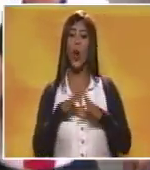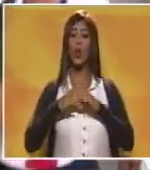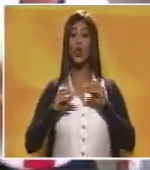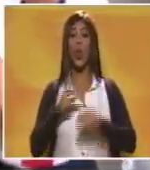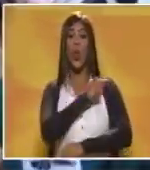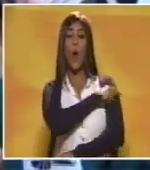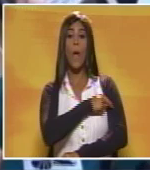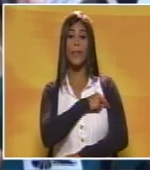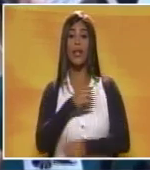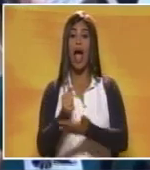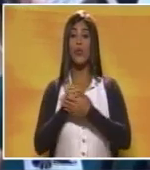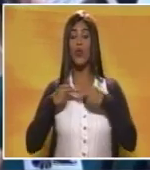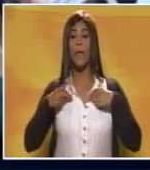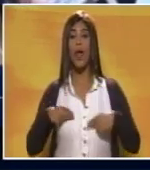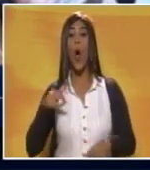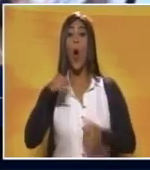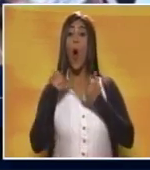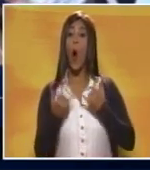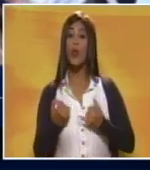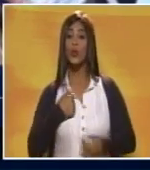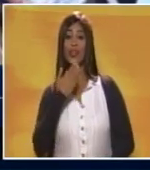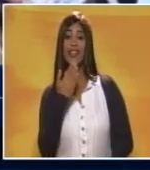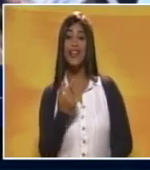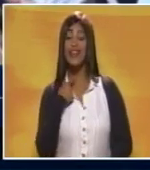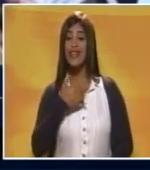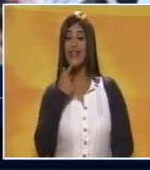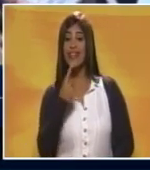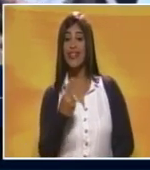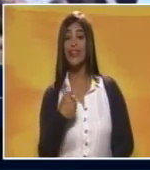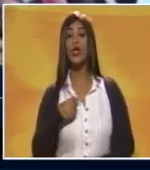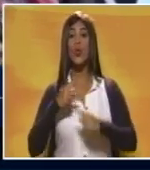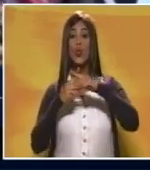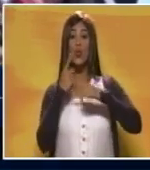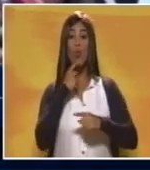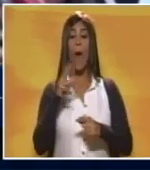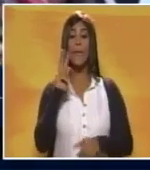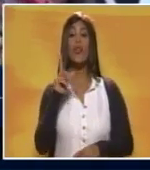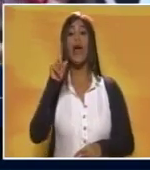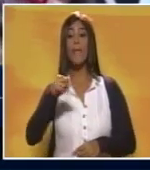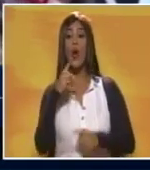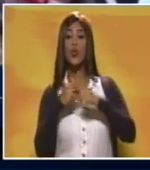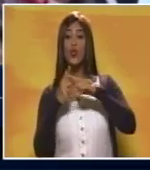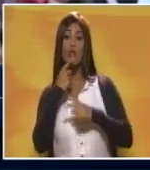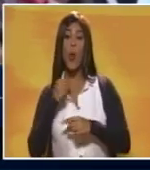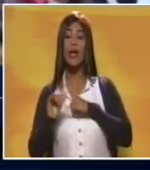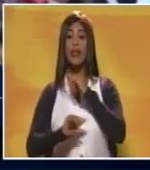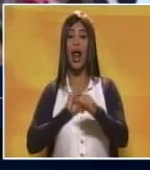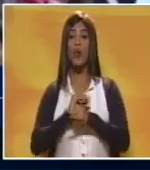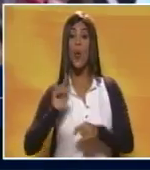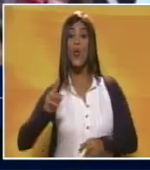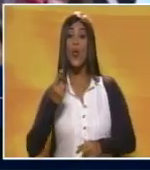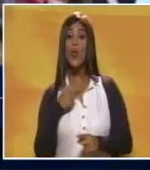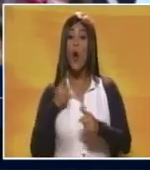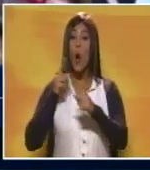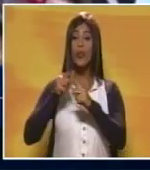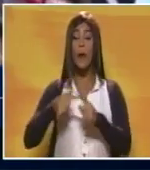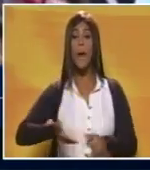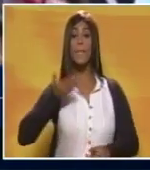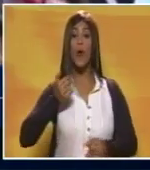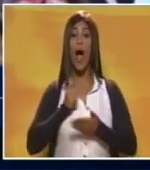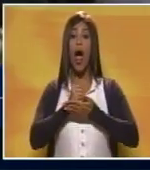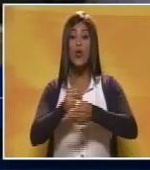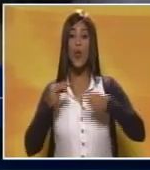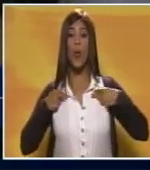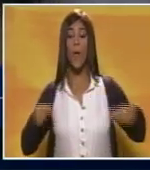ayuda humanitaria. Hoy queremos decirle a la Cruz Roja venezolana y a la Cruz Roja internacional, uno de los principios importantes de la